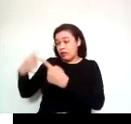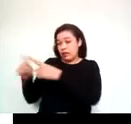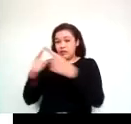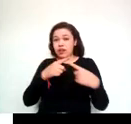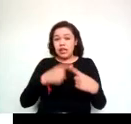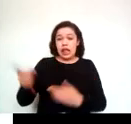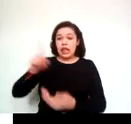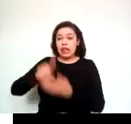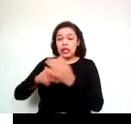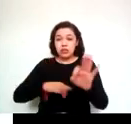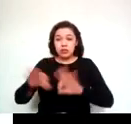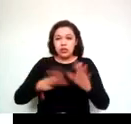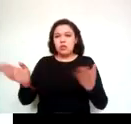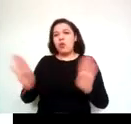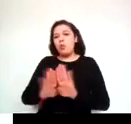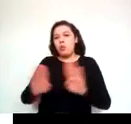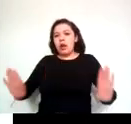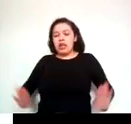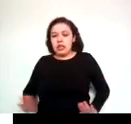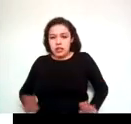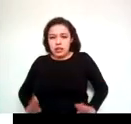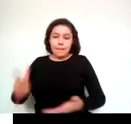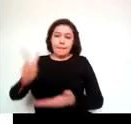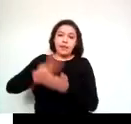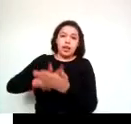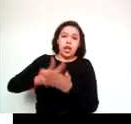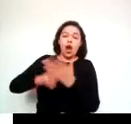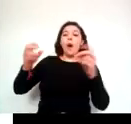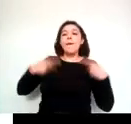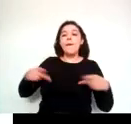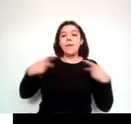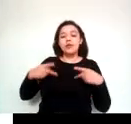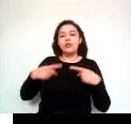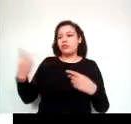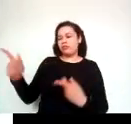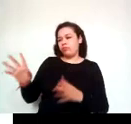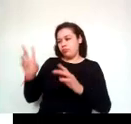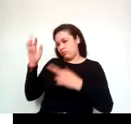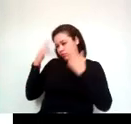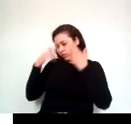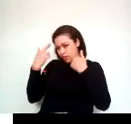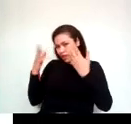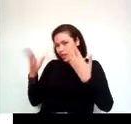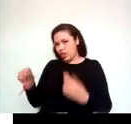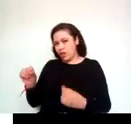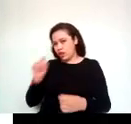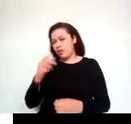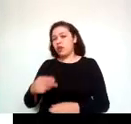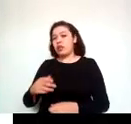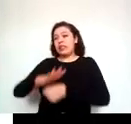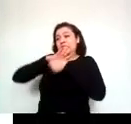como las actitudes, sus valores o su personalidad. Y tampoco es un mecanismo para medir el estrés de los